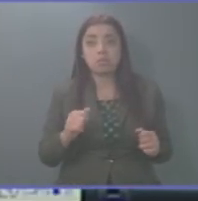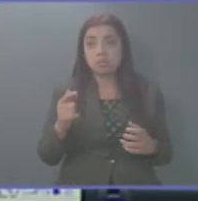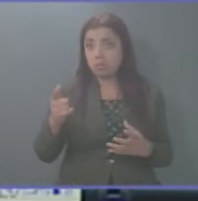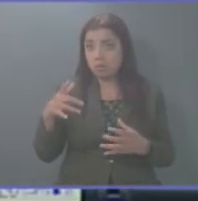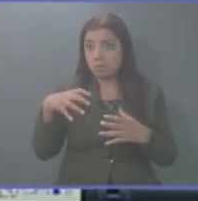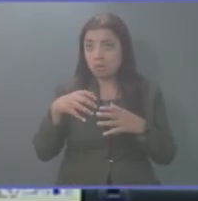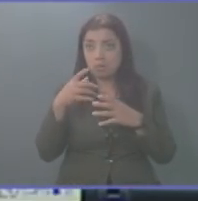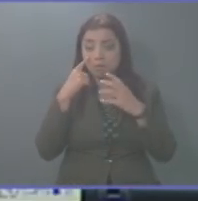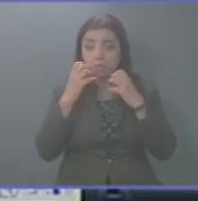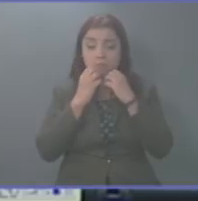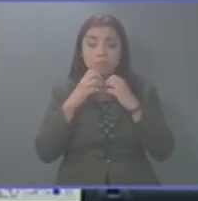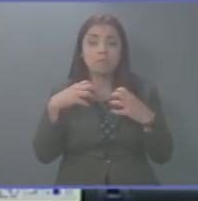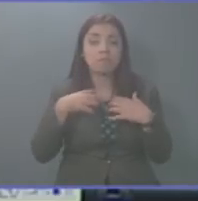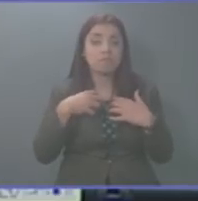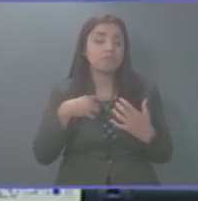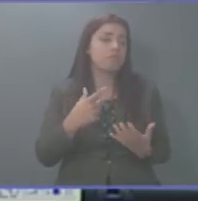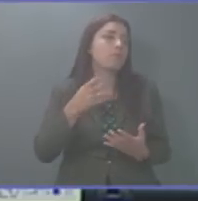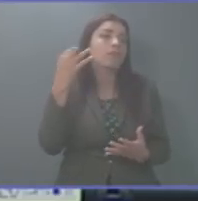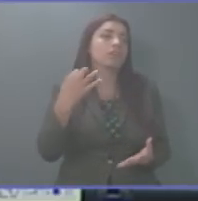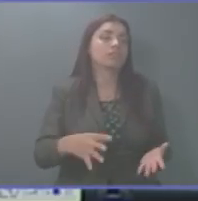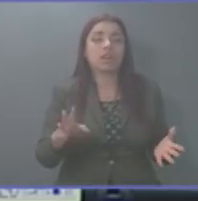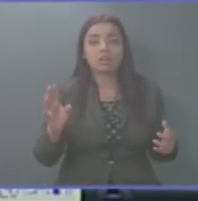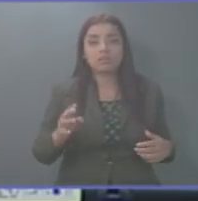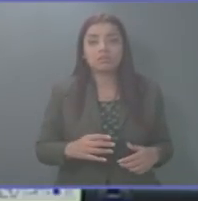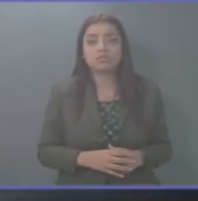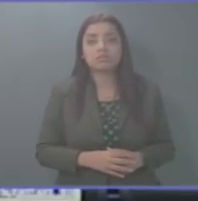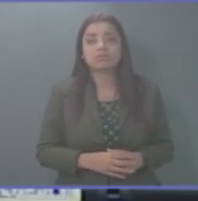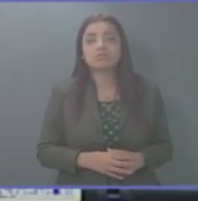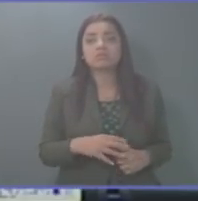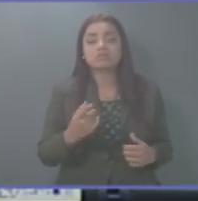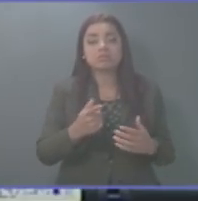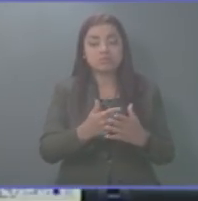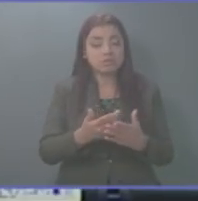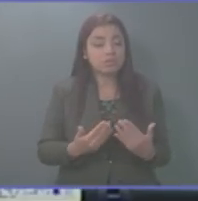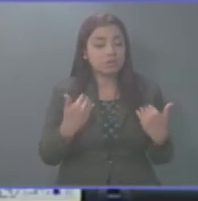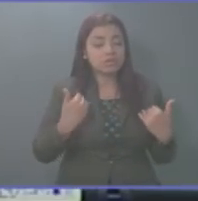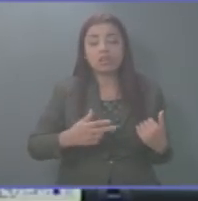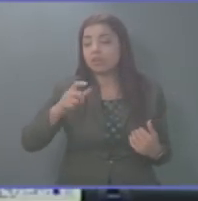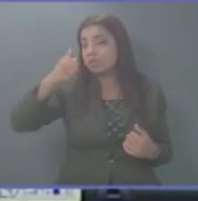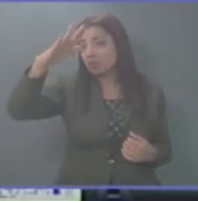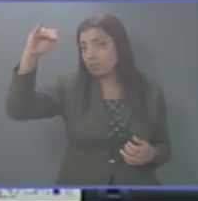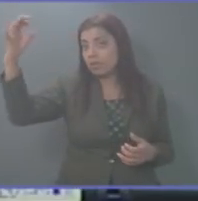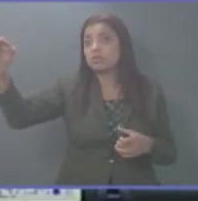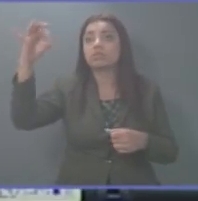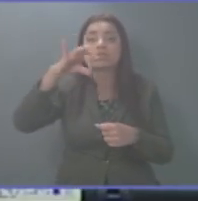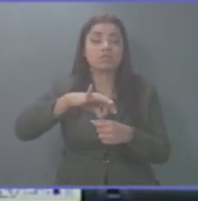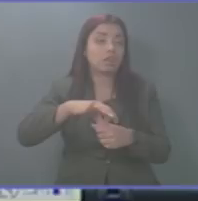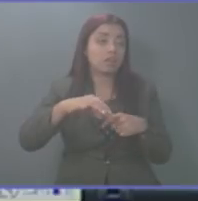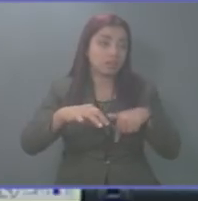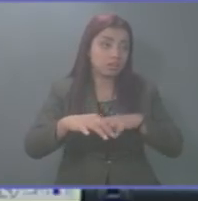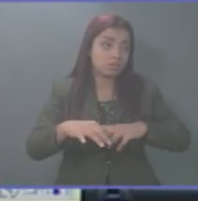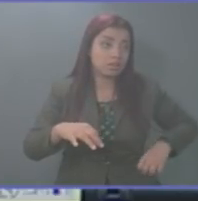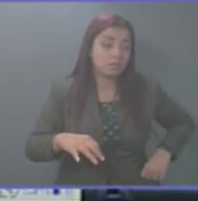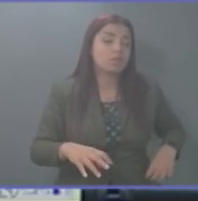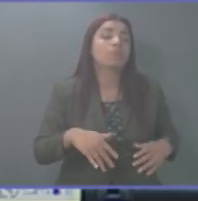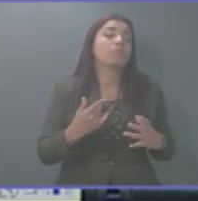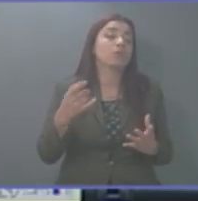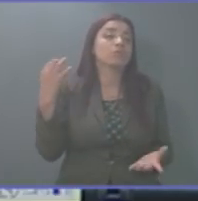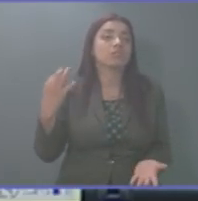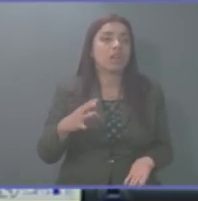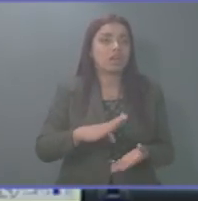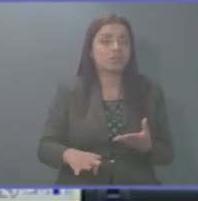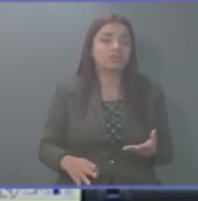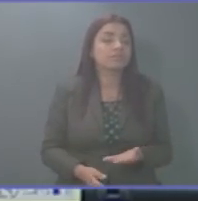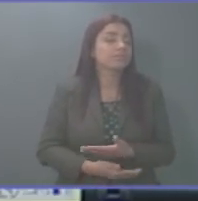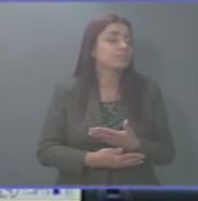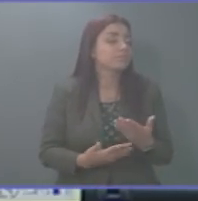de los salvadoreños porque es caro. No le demos derecho al voto en el exterior porque es caro. La